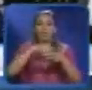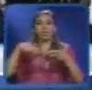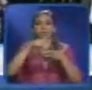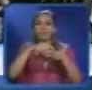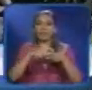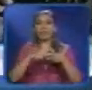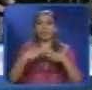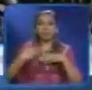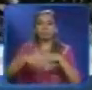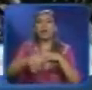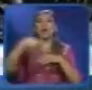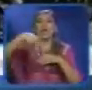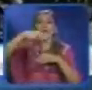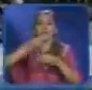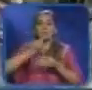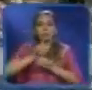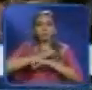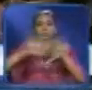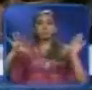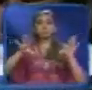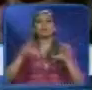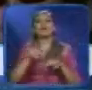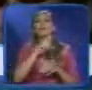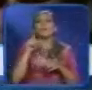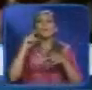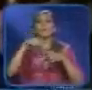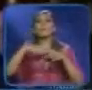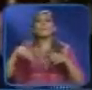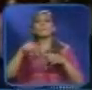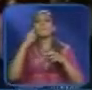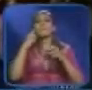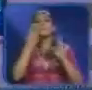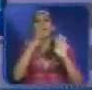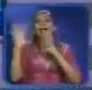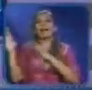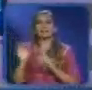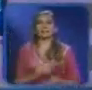intérprete presentará en noviembre bajo el título Paraíso Express.